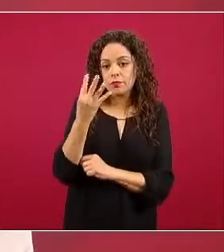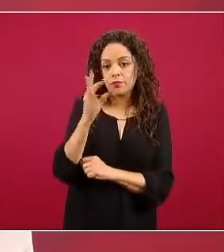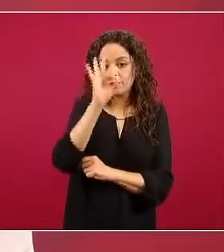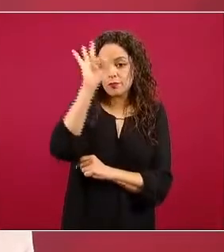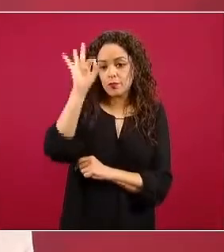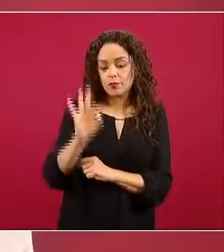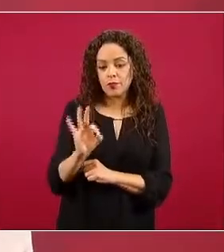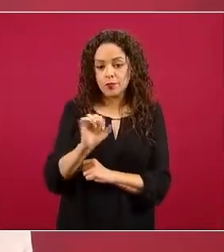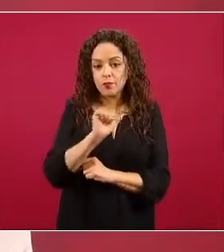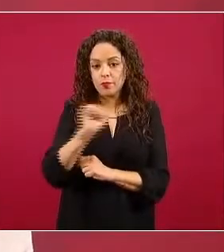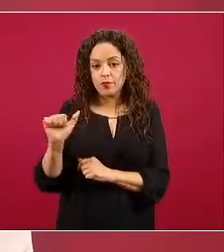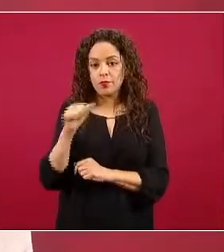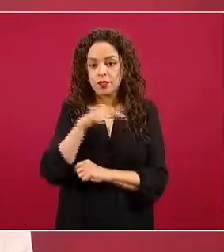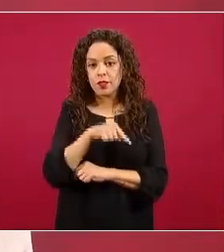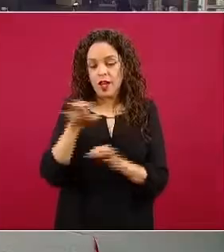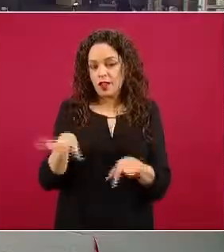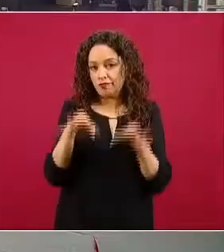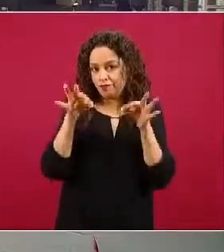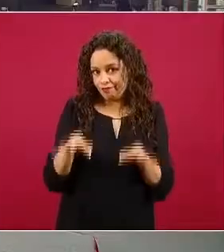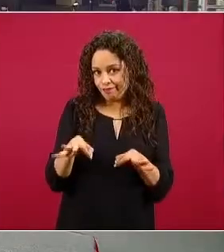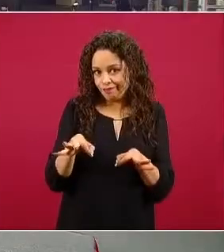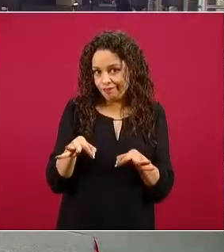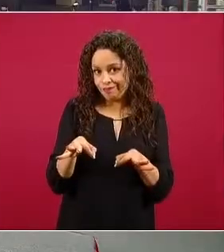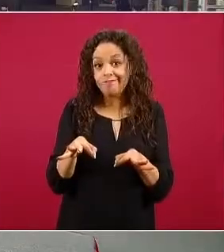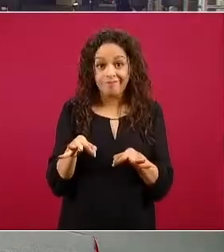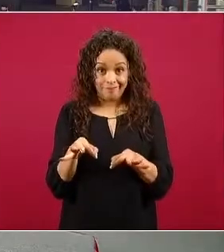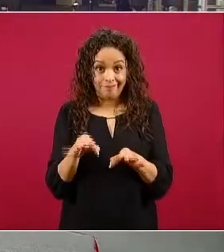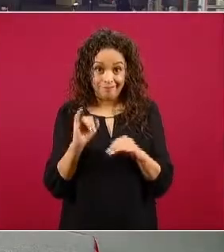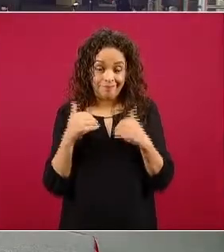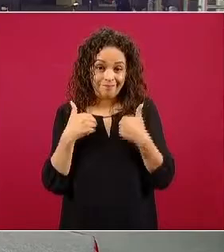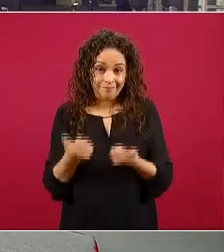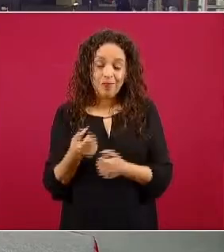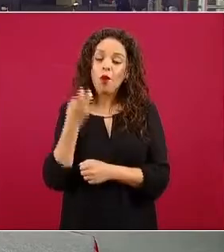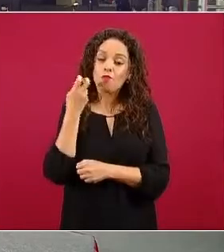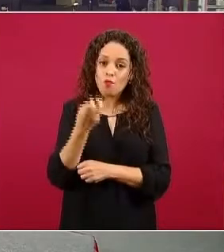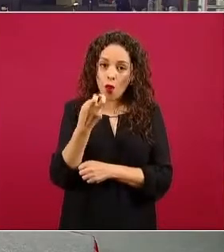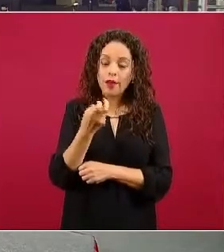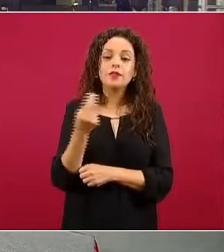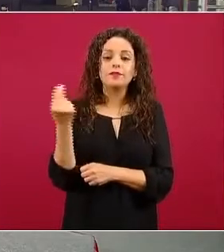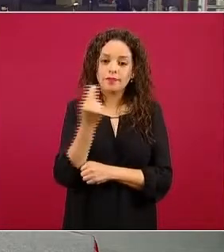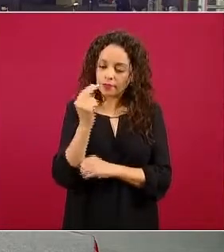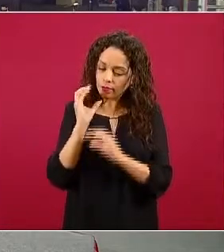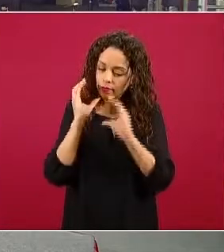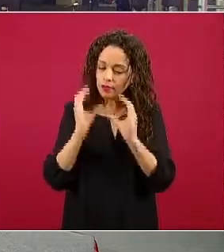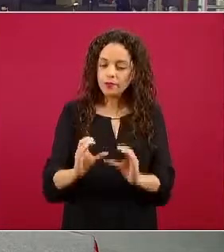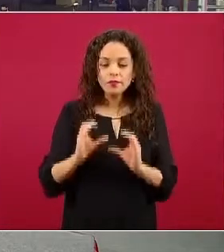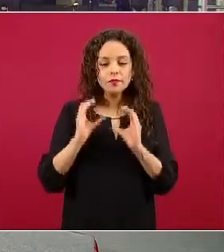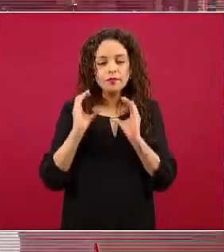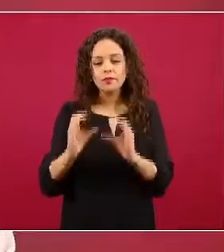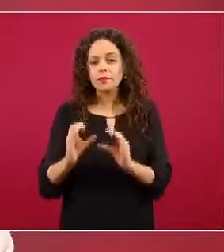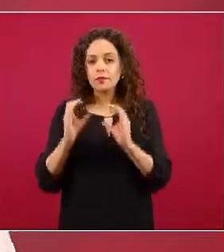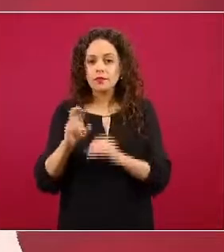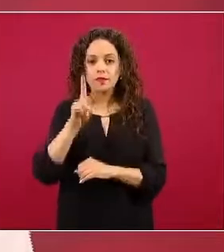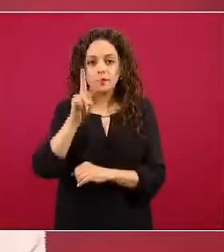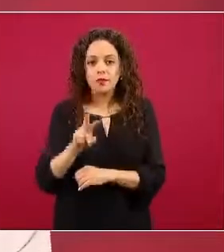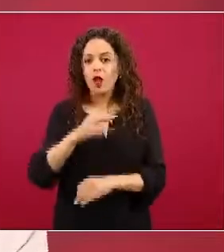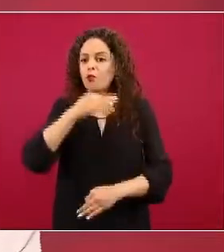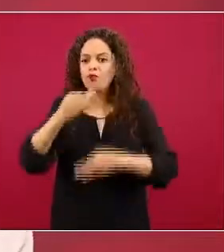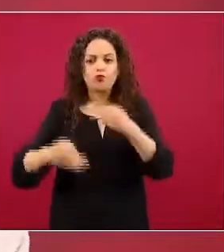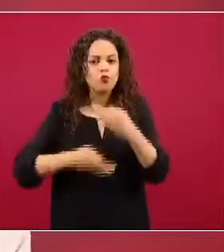94% de eficacia, ¿no? Entonces, por eso es cuidadosa. Todos quisiéramos